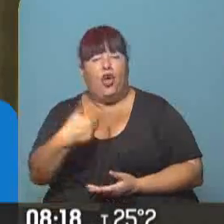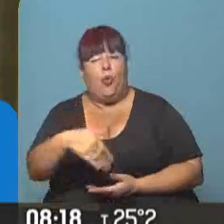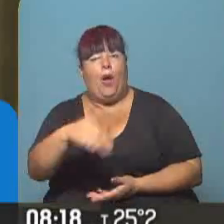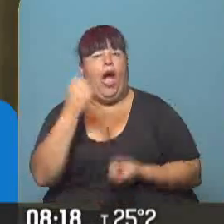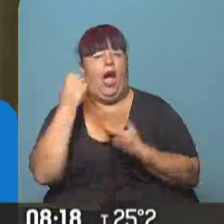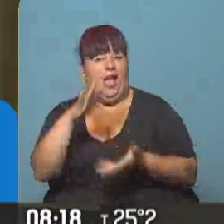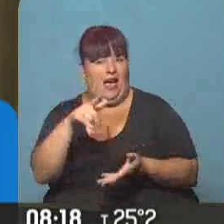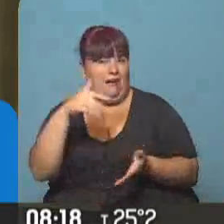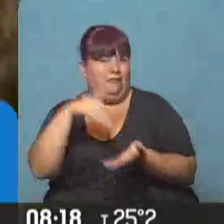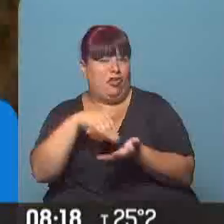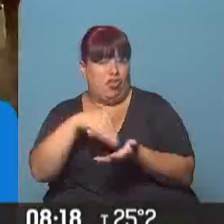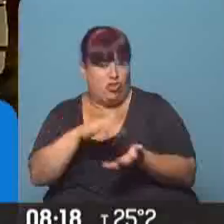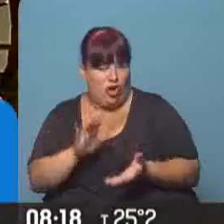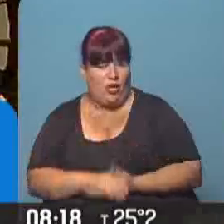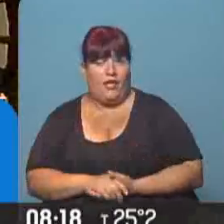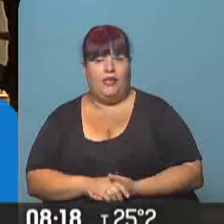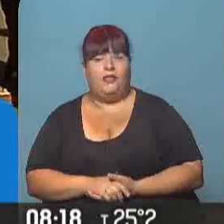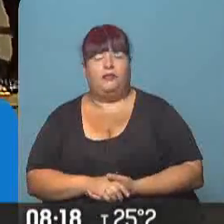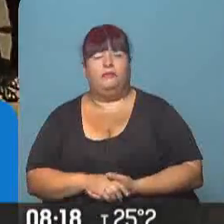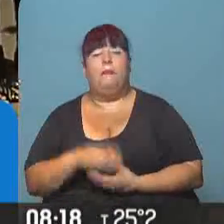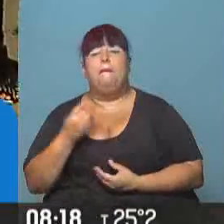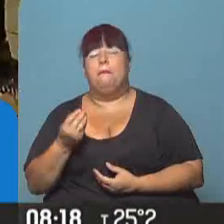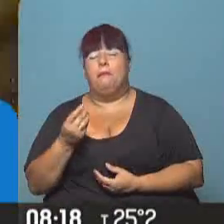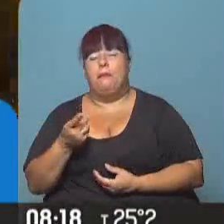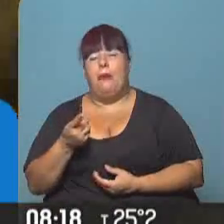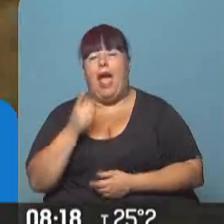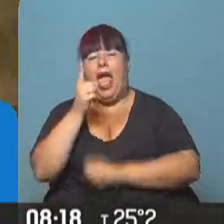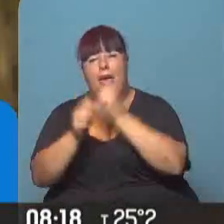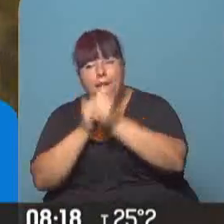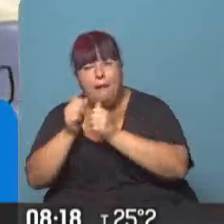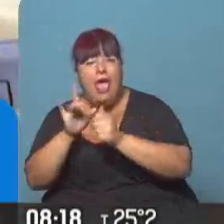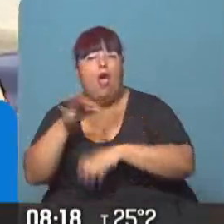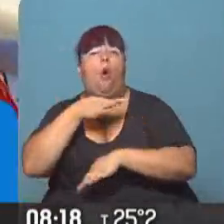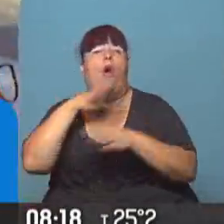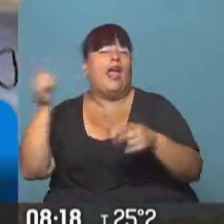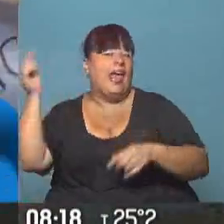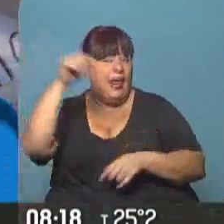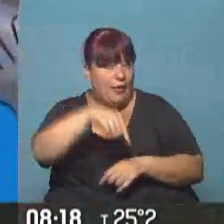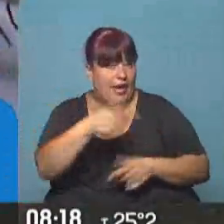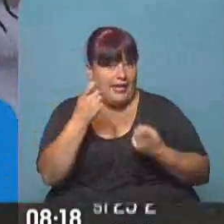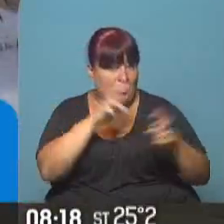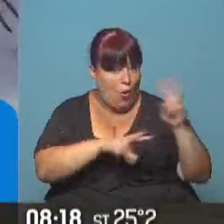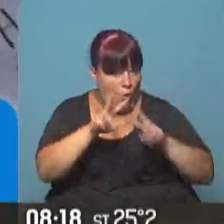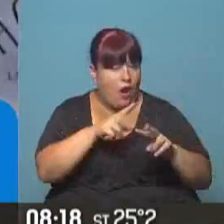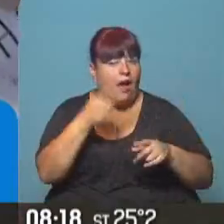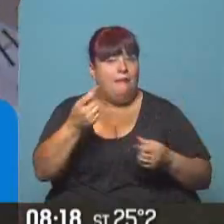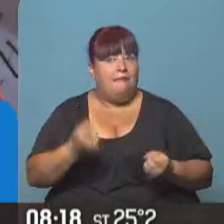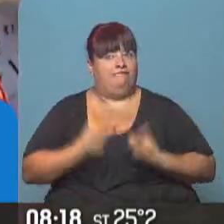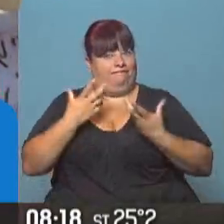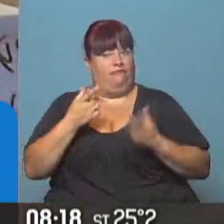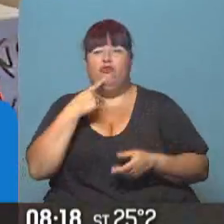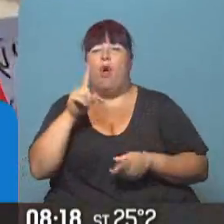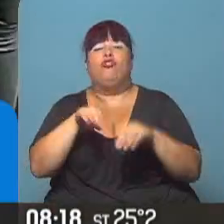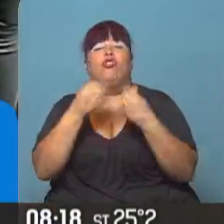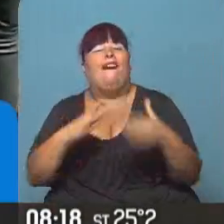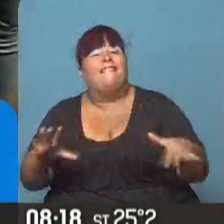una recompensa millonaria para que empresas o quien quiera que venir a buscarlos tenga incentivo. No habló del